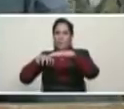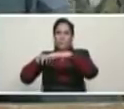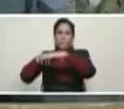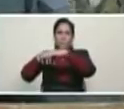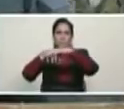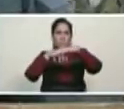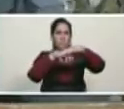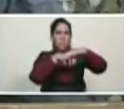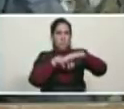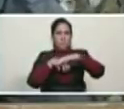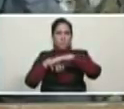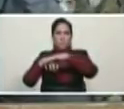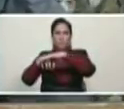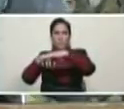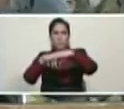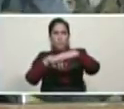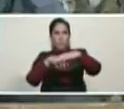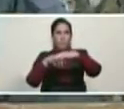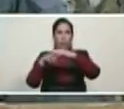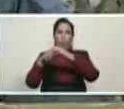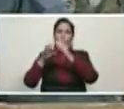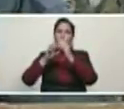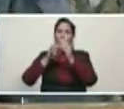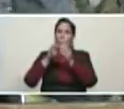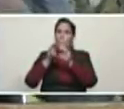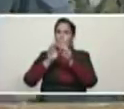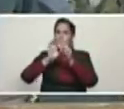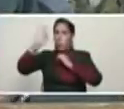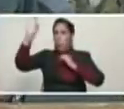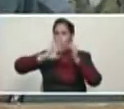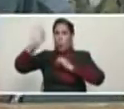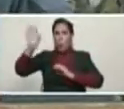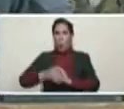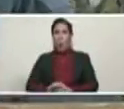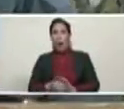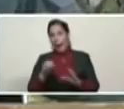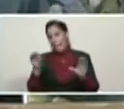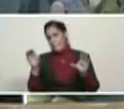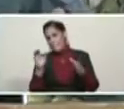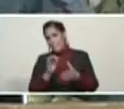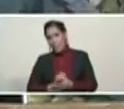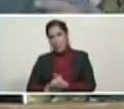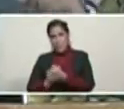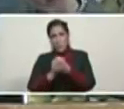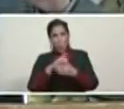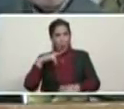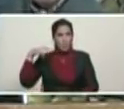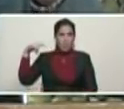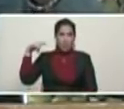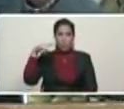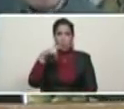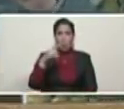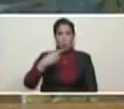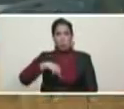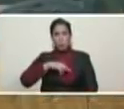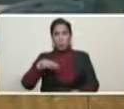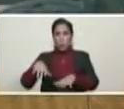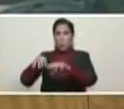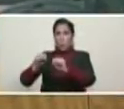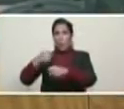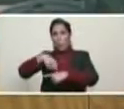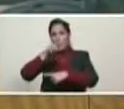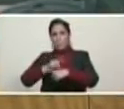misiles, cuando van nuestros aviadores y han ido, no por casualidad ocupamos los primeros puestos en el